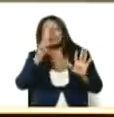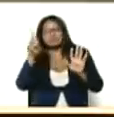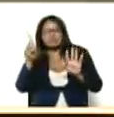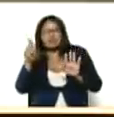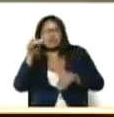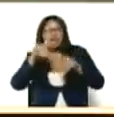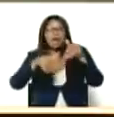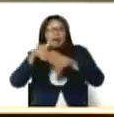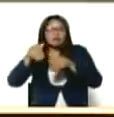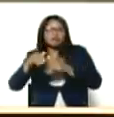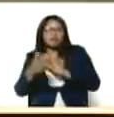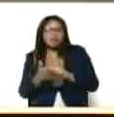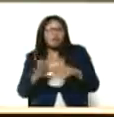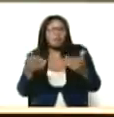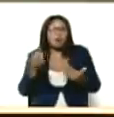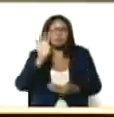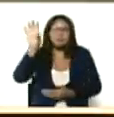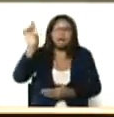¿Cuál?